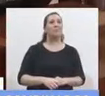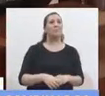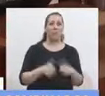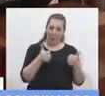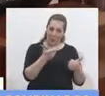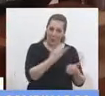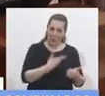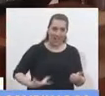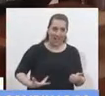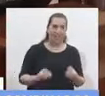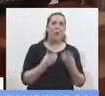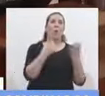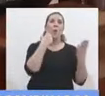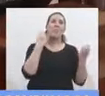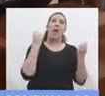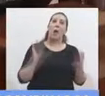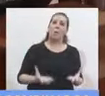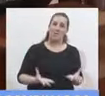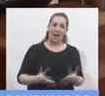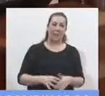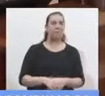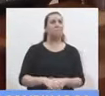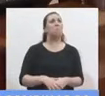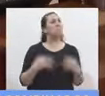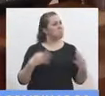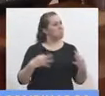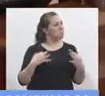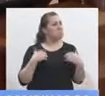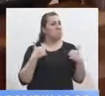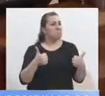Bien. Bien, Presidenta, buen día, ¿cómo está? Muy bien.